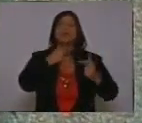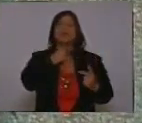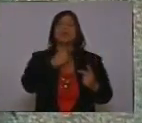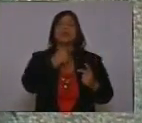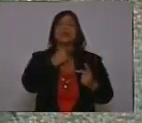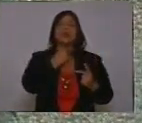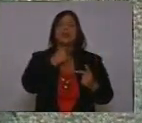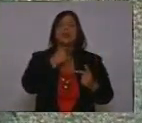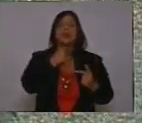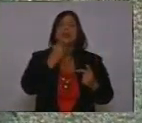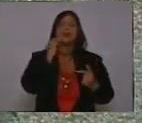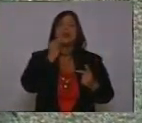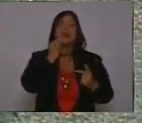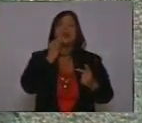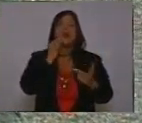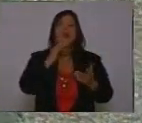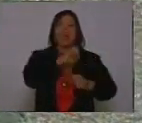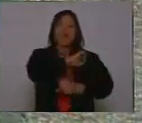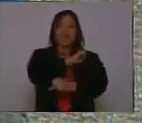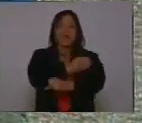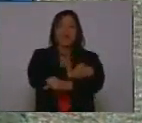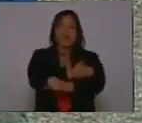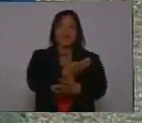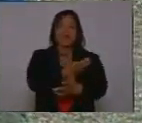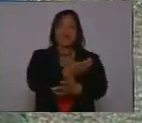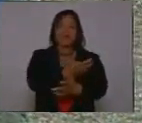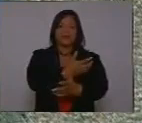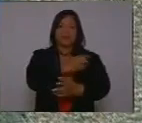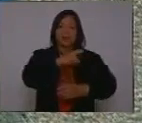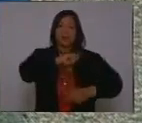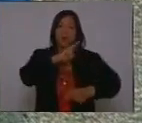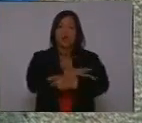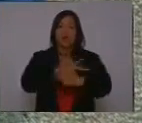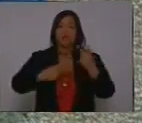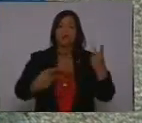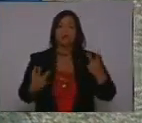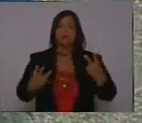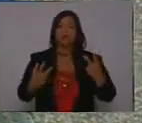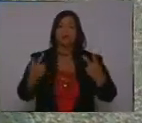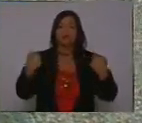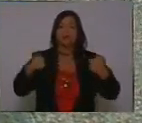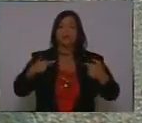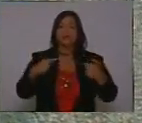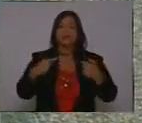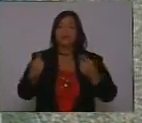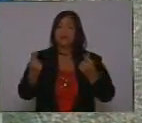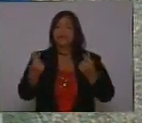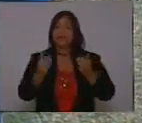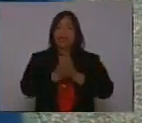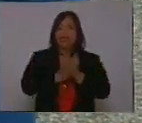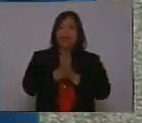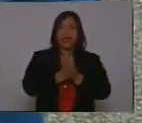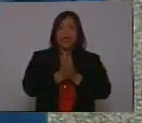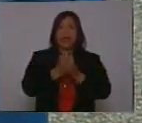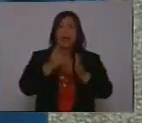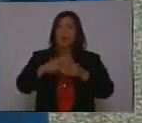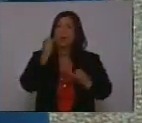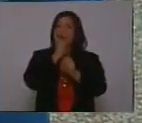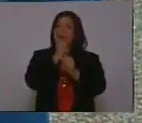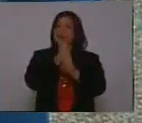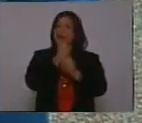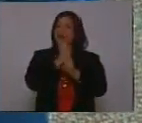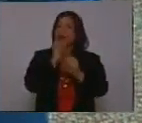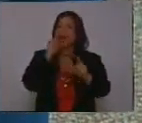alinhar los jóvenes, porque los jóvenes tienen energía, los jóvenes tienen poder, los jóvenes tienen ganas de ganar plata, pero tenemos que trabajar